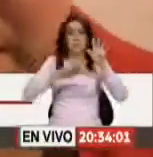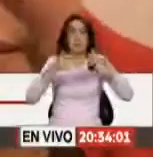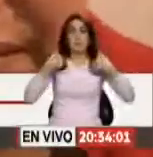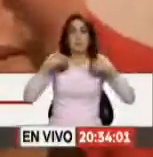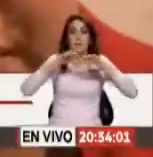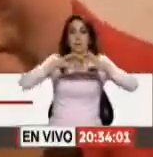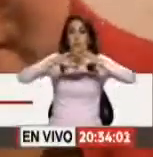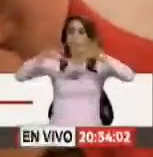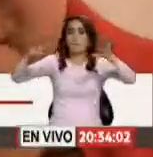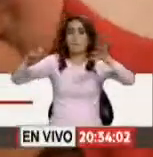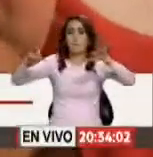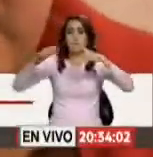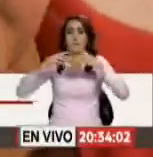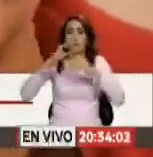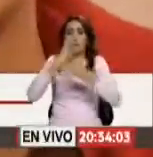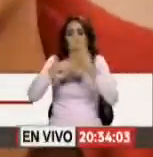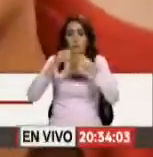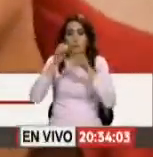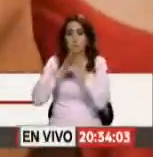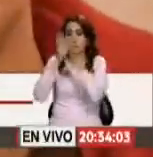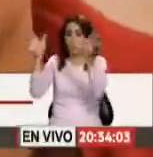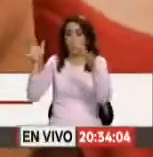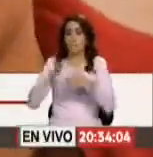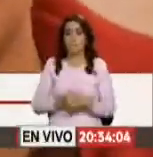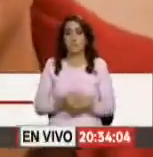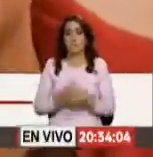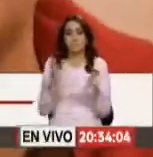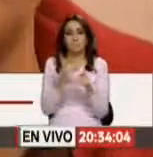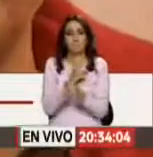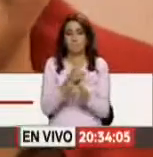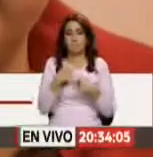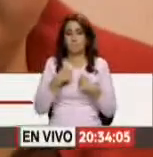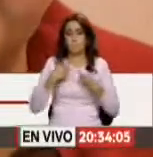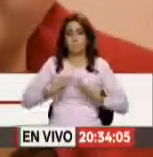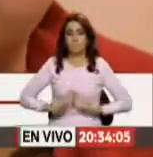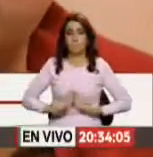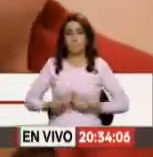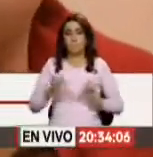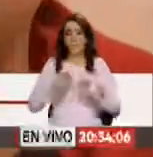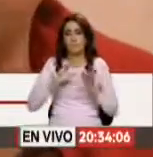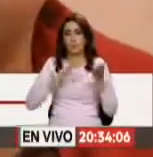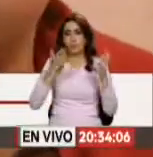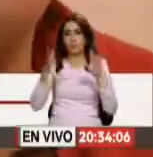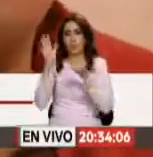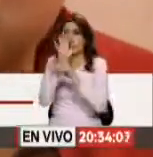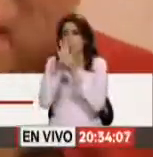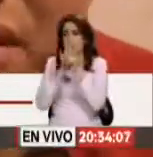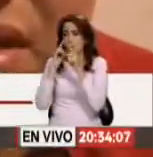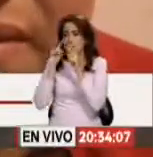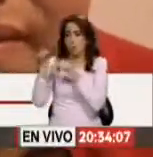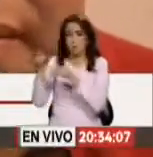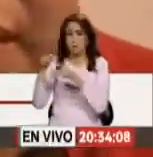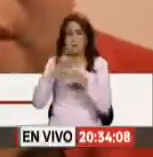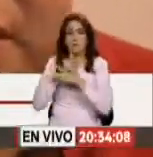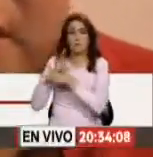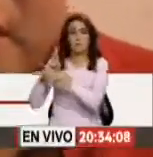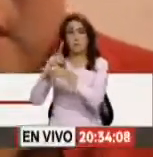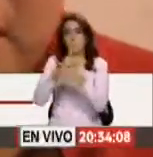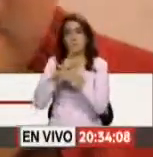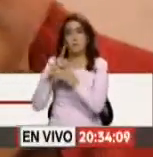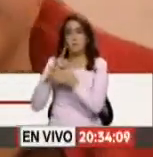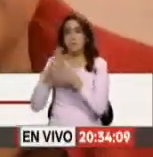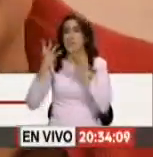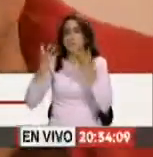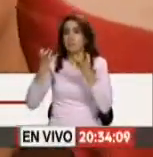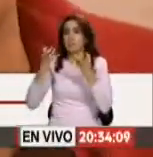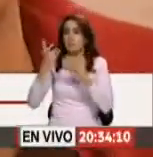protegidos, que no les llegara a pasar nada, que nadie abusara de ellos. Yo quisiera